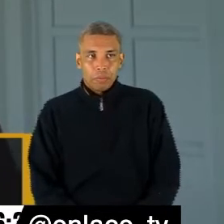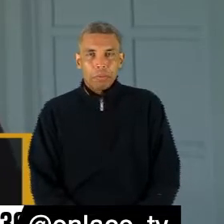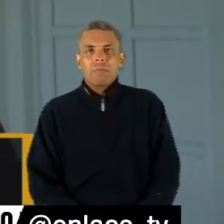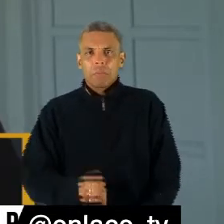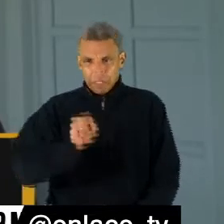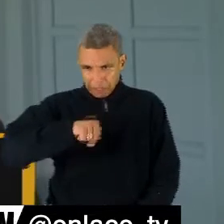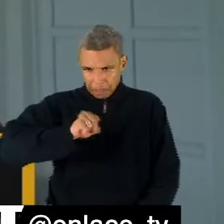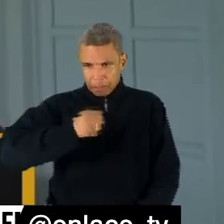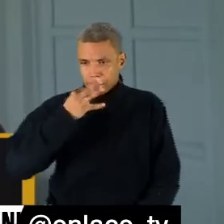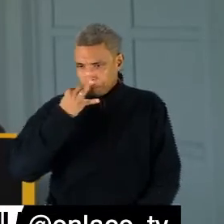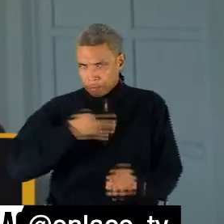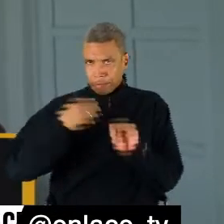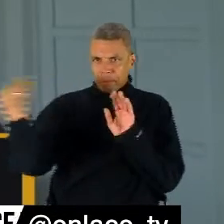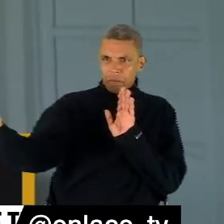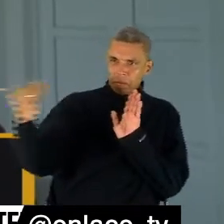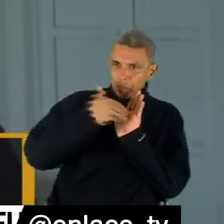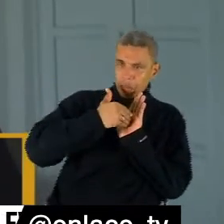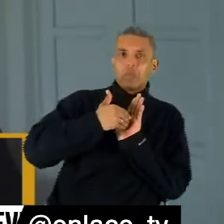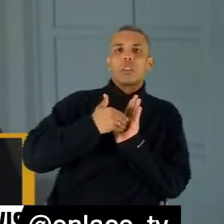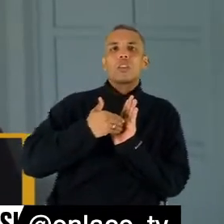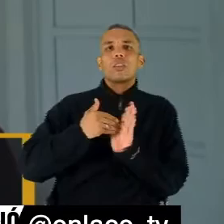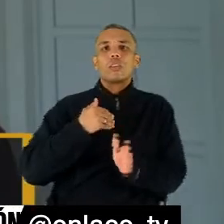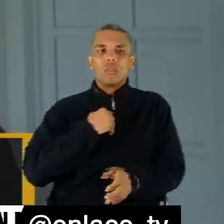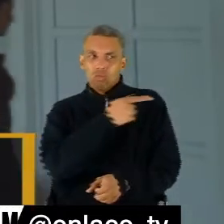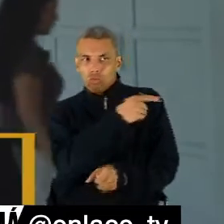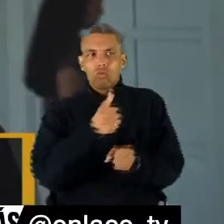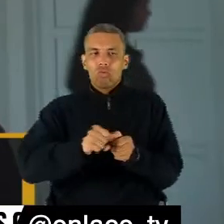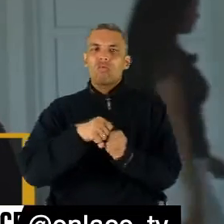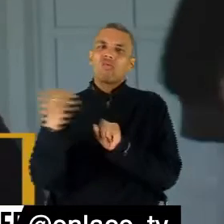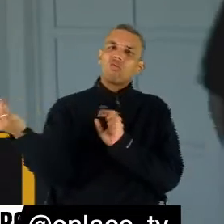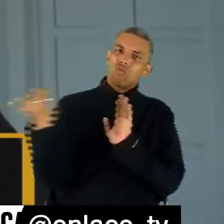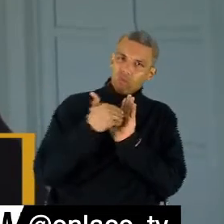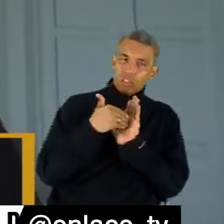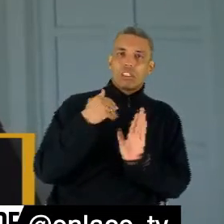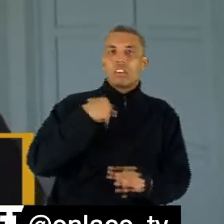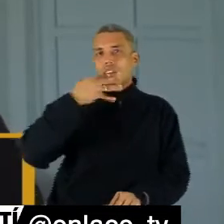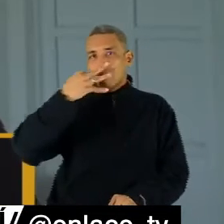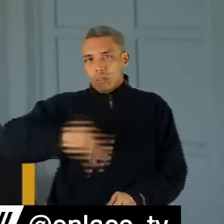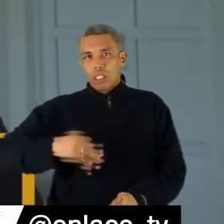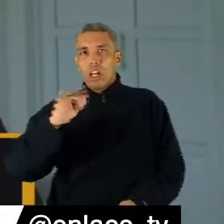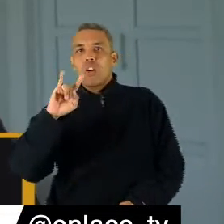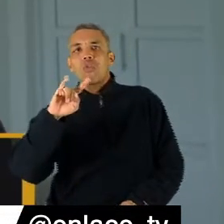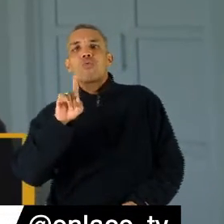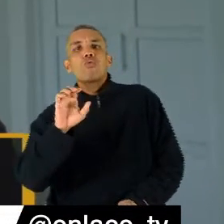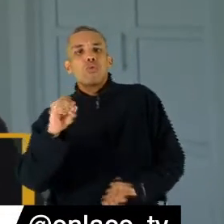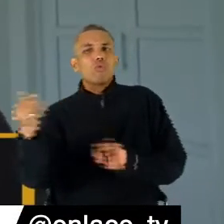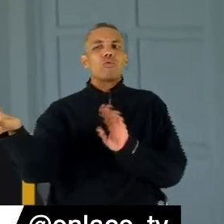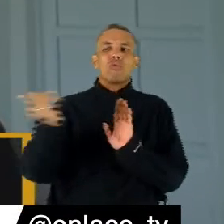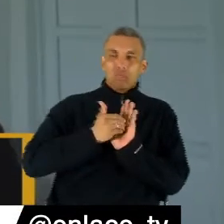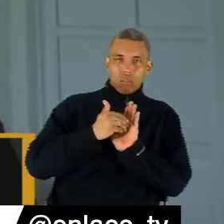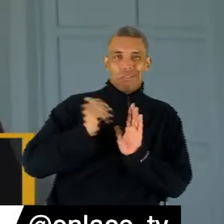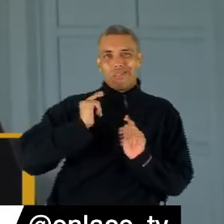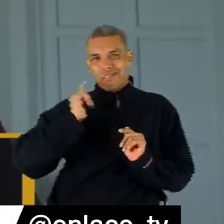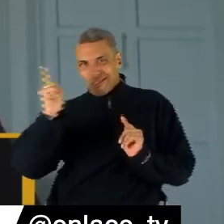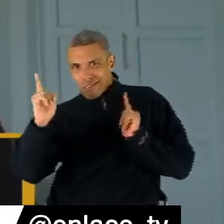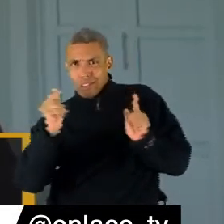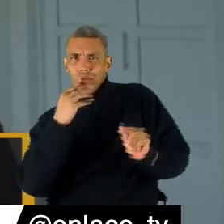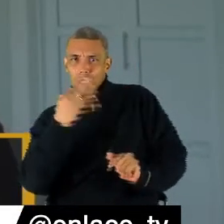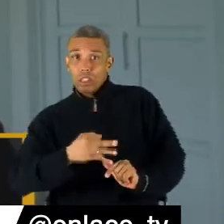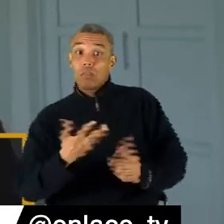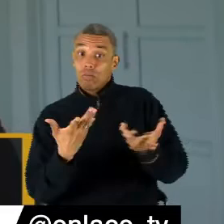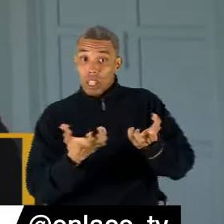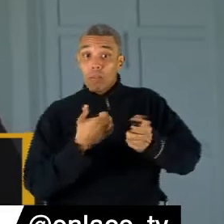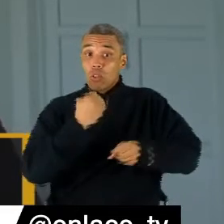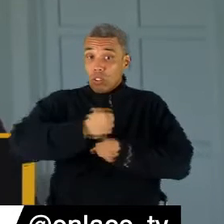sindicato y que hace parte de un proceso sistemático que se viene dando hace rato a los dirigentes sindicales de la USO. Nos impiden el ingreso a las